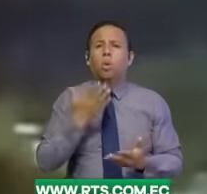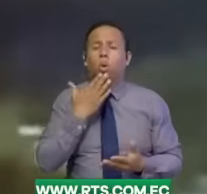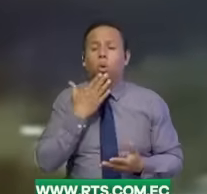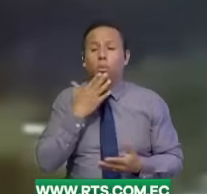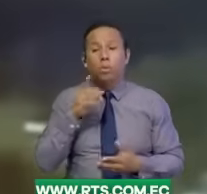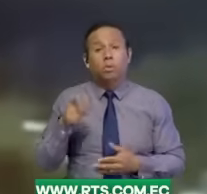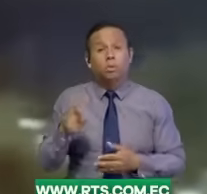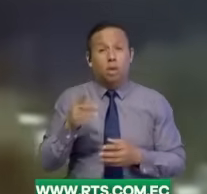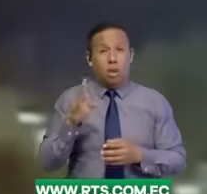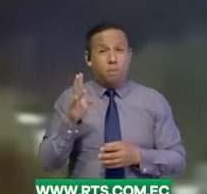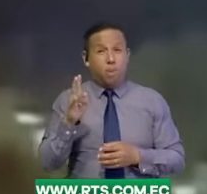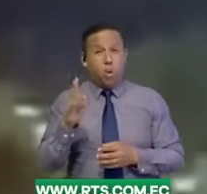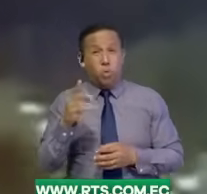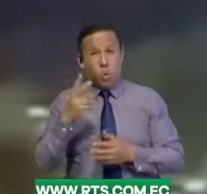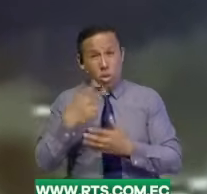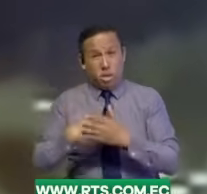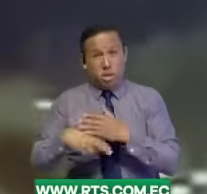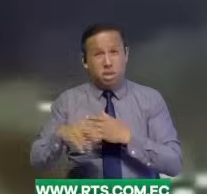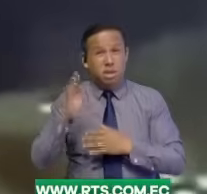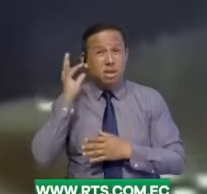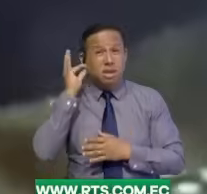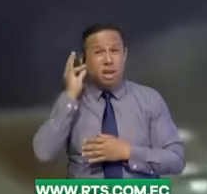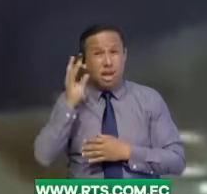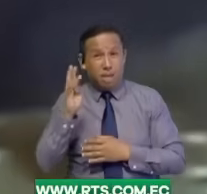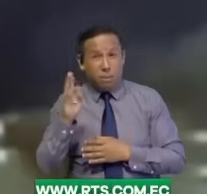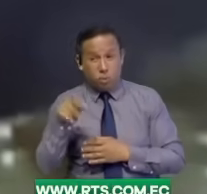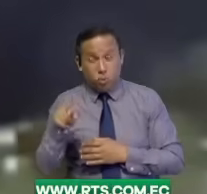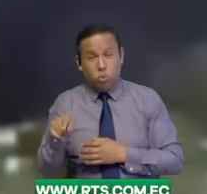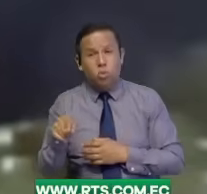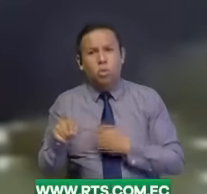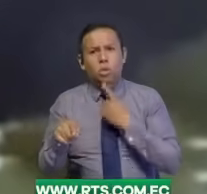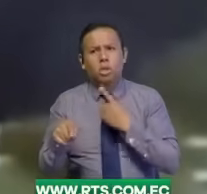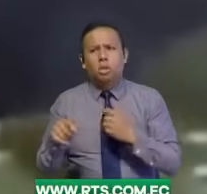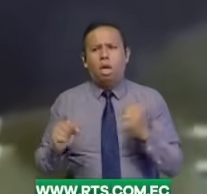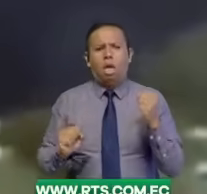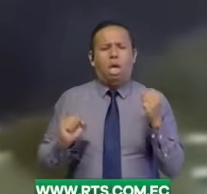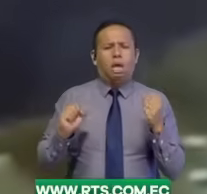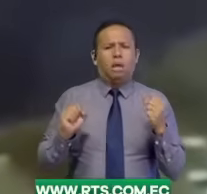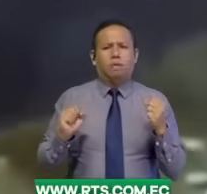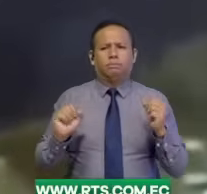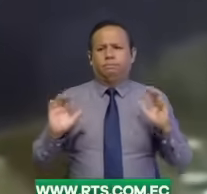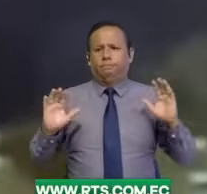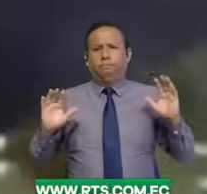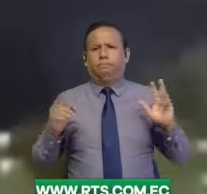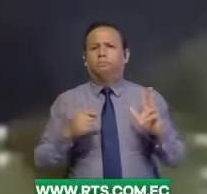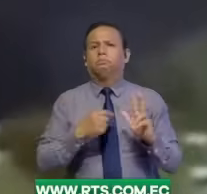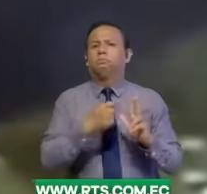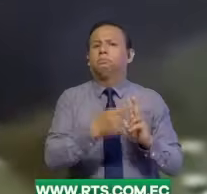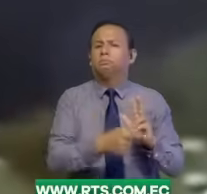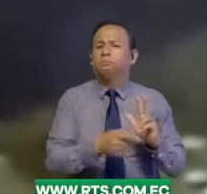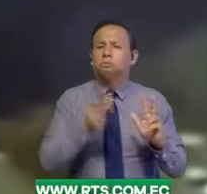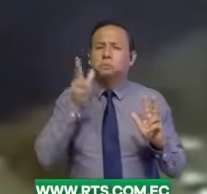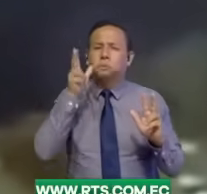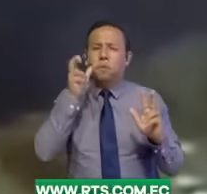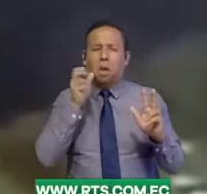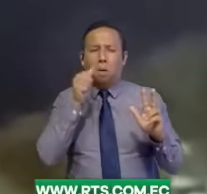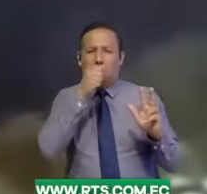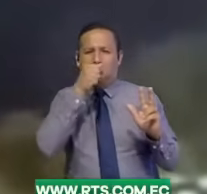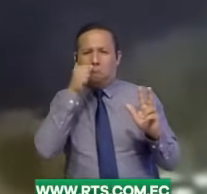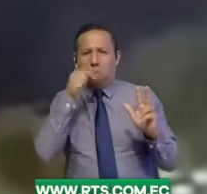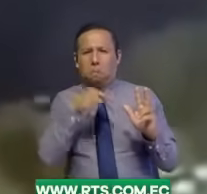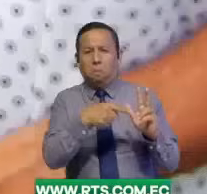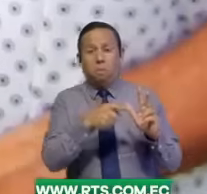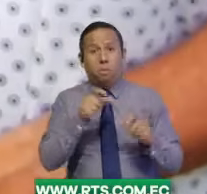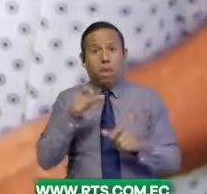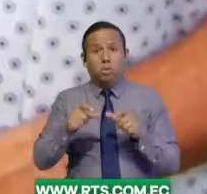no tuvo opción a nada. Todos estaban bajo los efectos de sustancias y las víctimas muertas